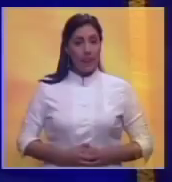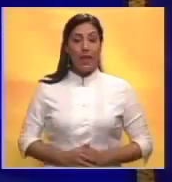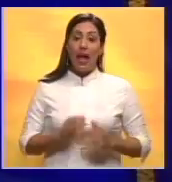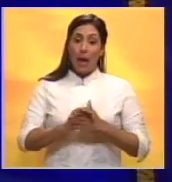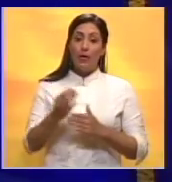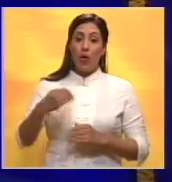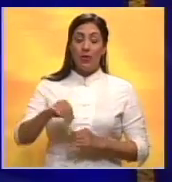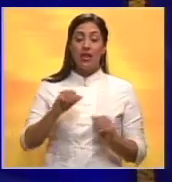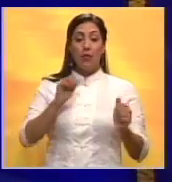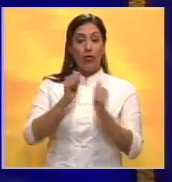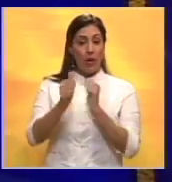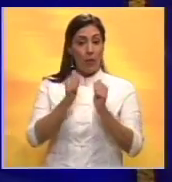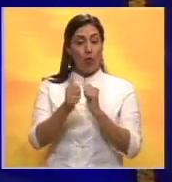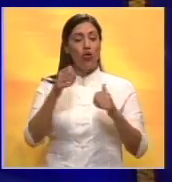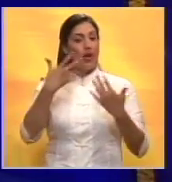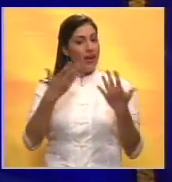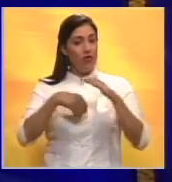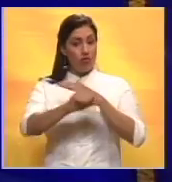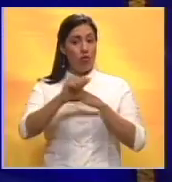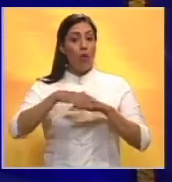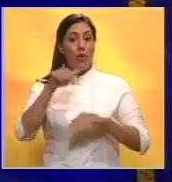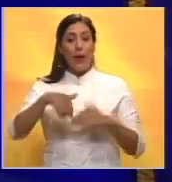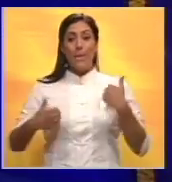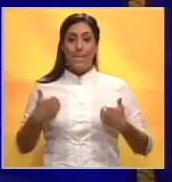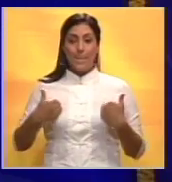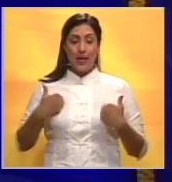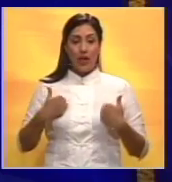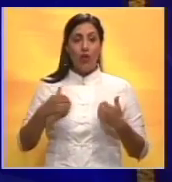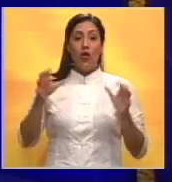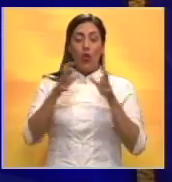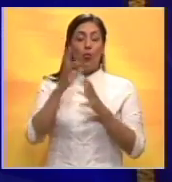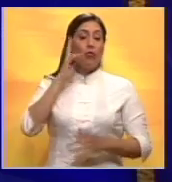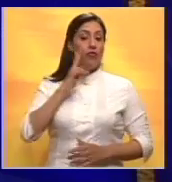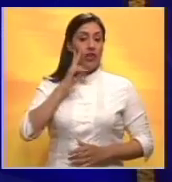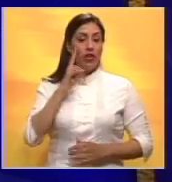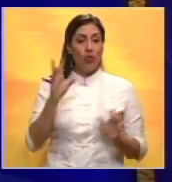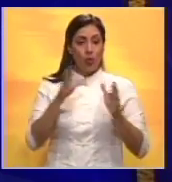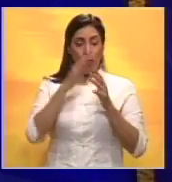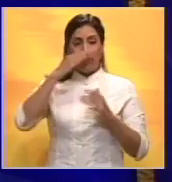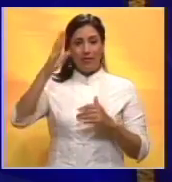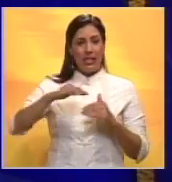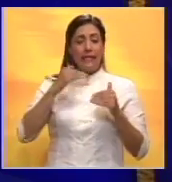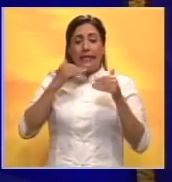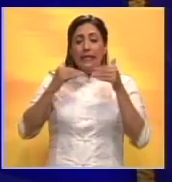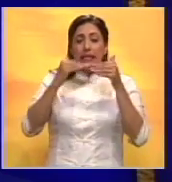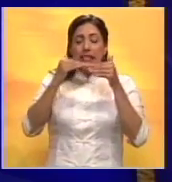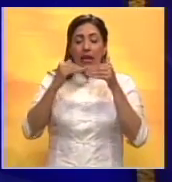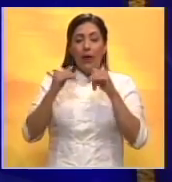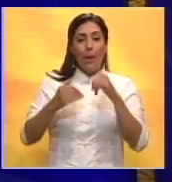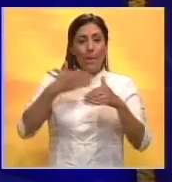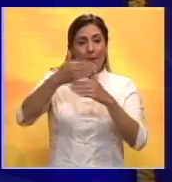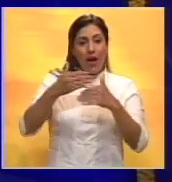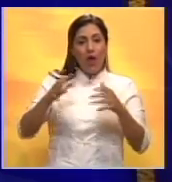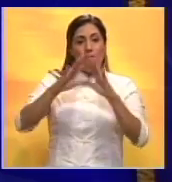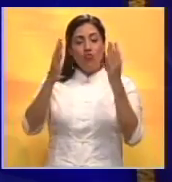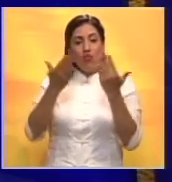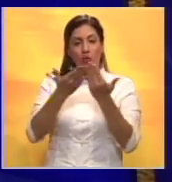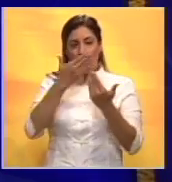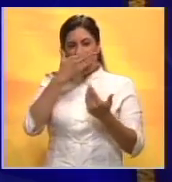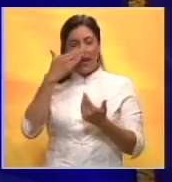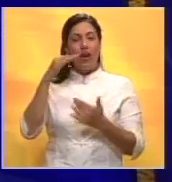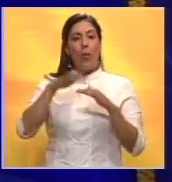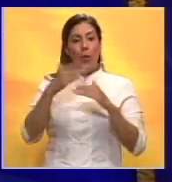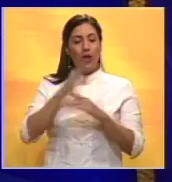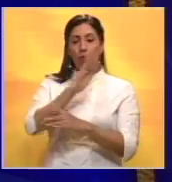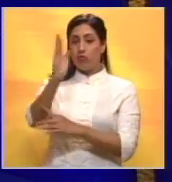Amigas y amigos iniciamos los deportes con fútbol porque este miércoles la selección vinotinto sub20 quedó muy cerca de clasificar al Mundial de la categoría